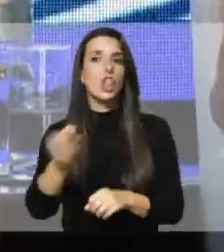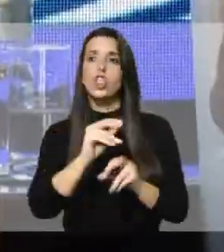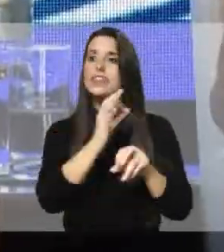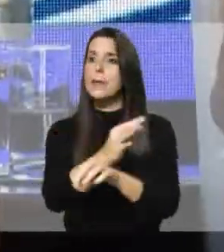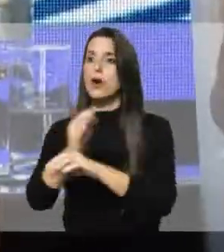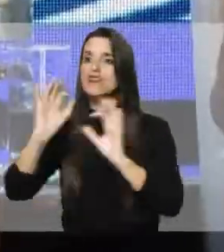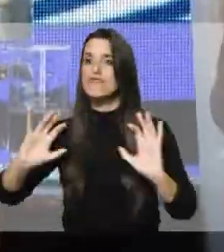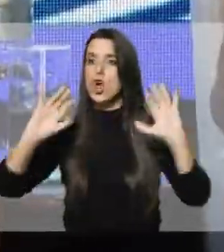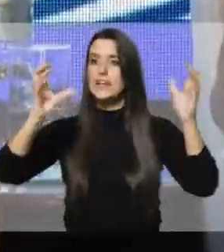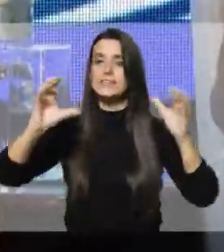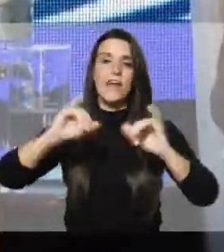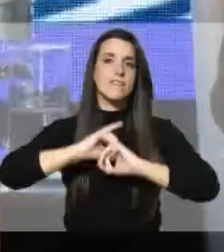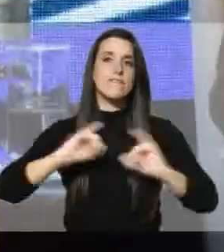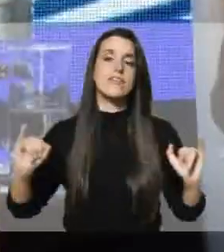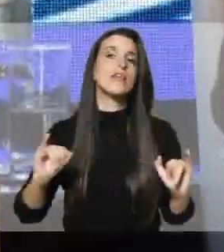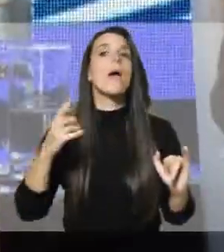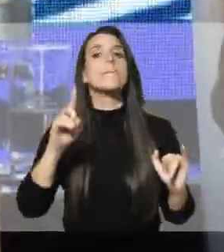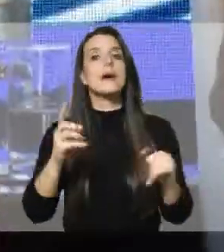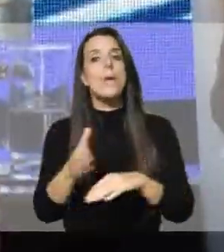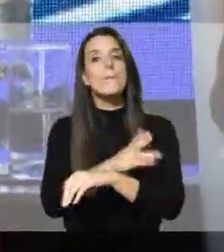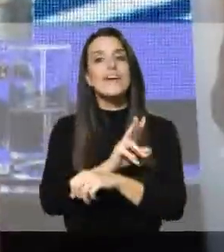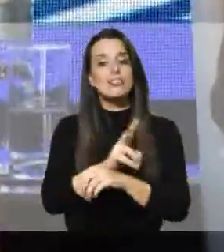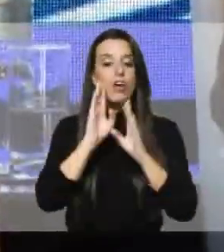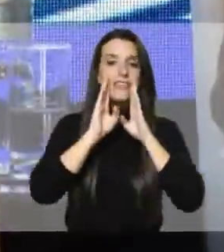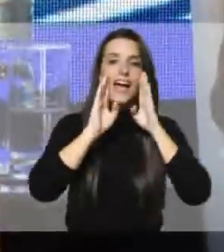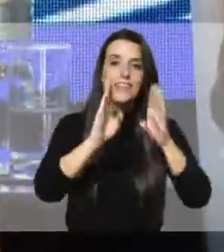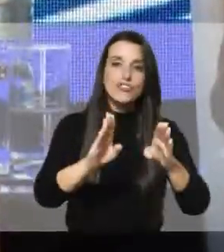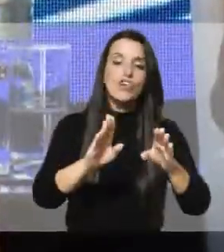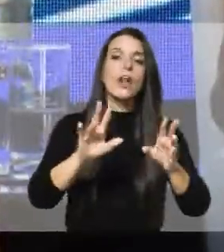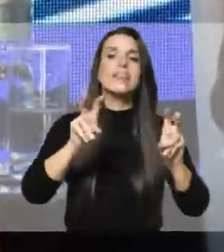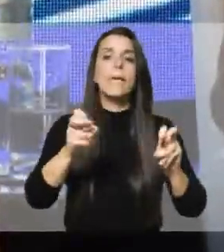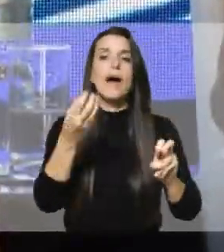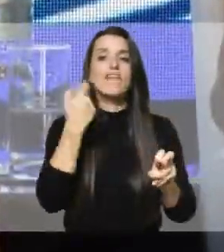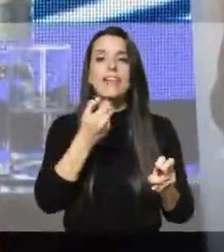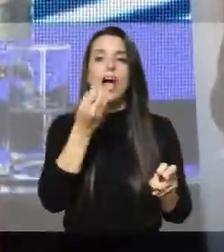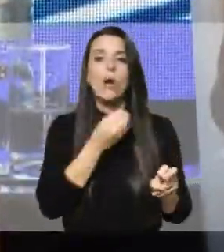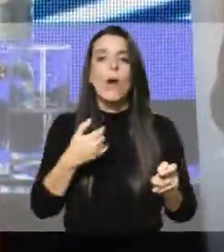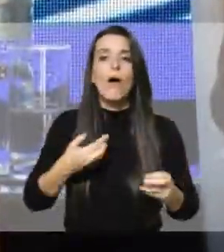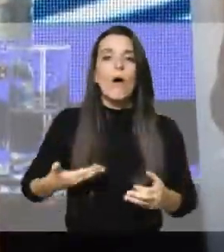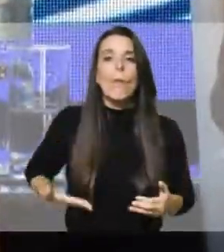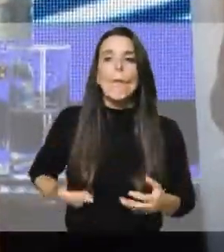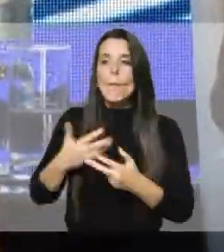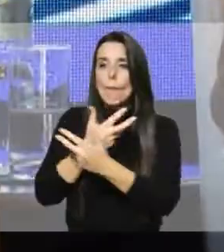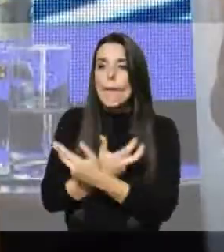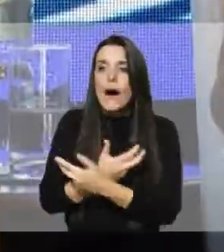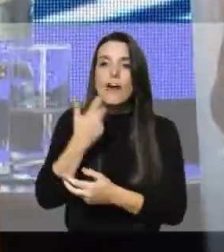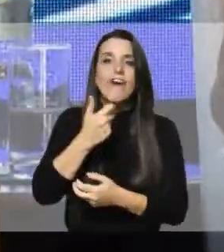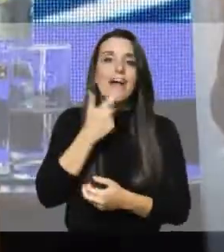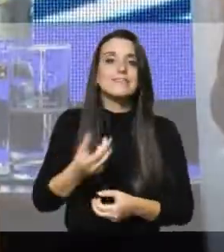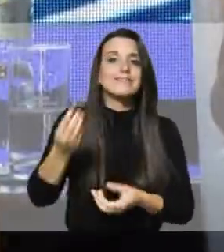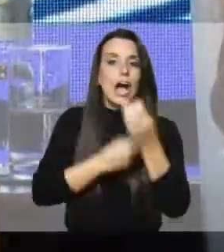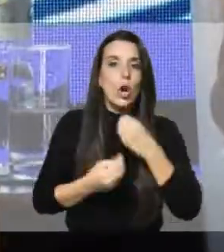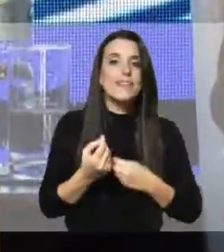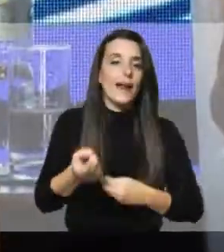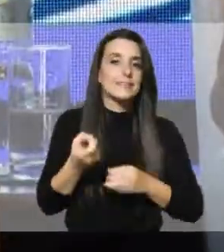violencia hacia niños, perdón, ya lo dije, prevención y atención de la desnutrición, este es uno de los puntos principales que ustedes ponen, nos parece